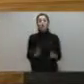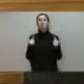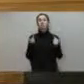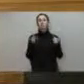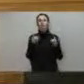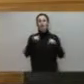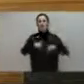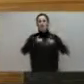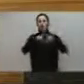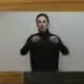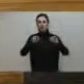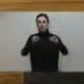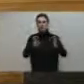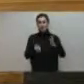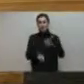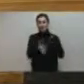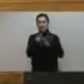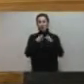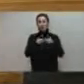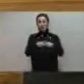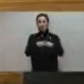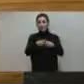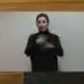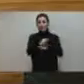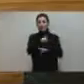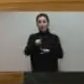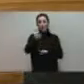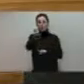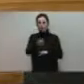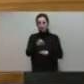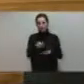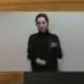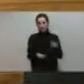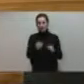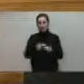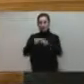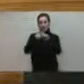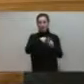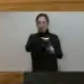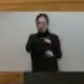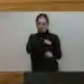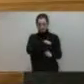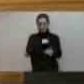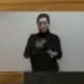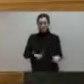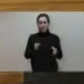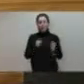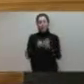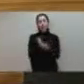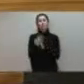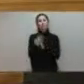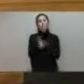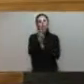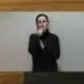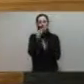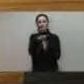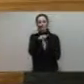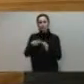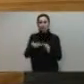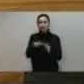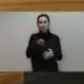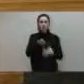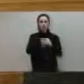región, donde la fabricación de bienes de equipo creció el 11%, por encima de la media nacional, y estos, por tanto, son buenos resultados que se